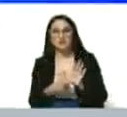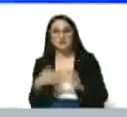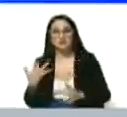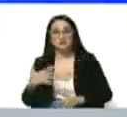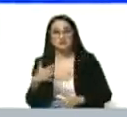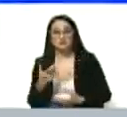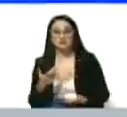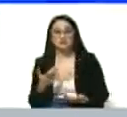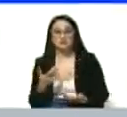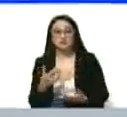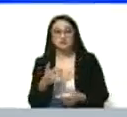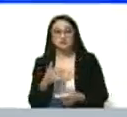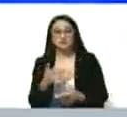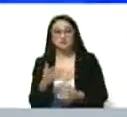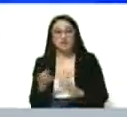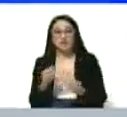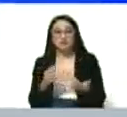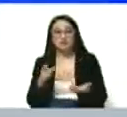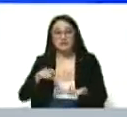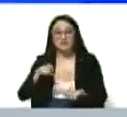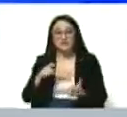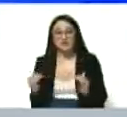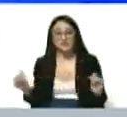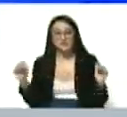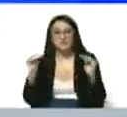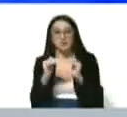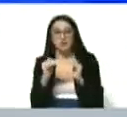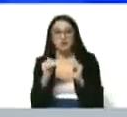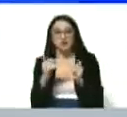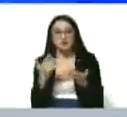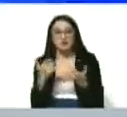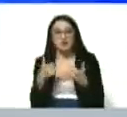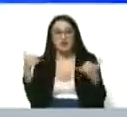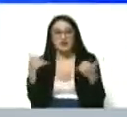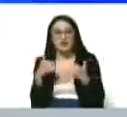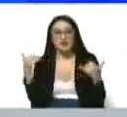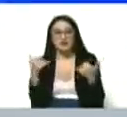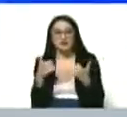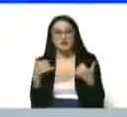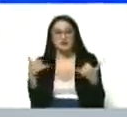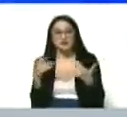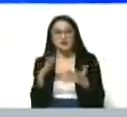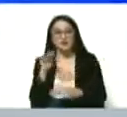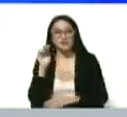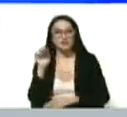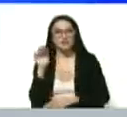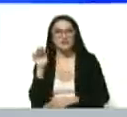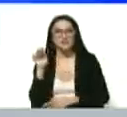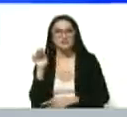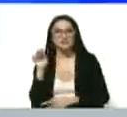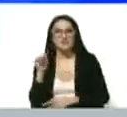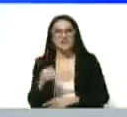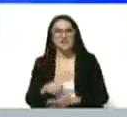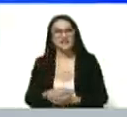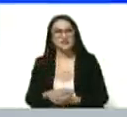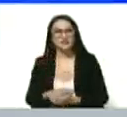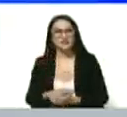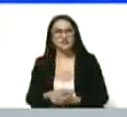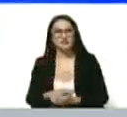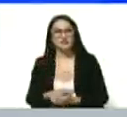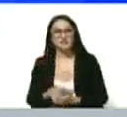el panorama de compensar las necesidades energéticas del futuro. Y resulta clara que, con